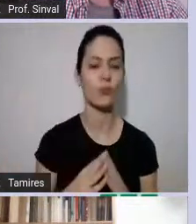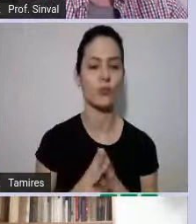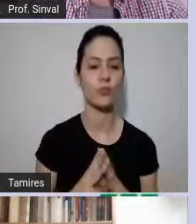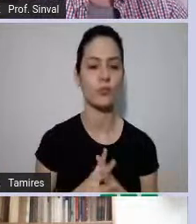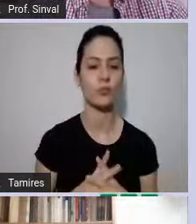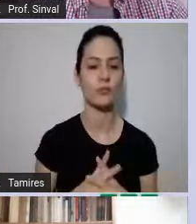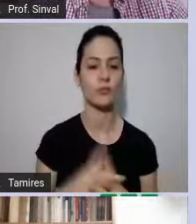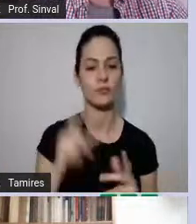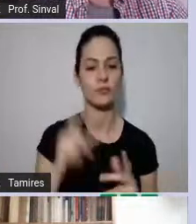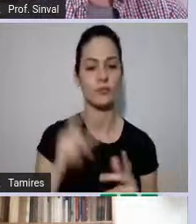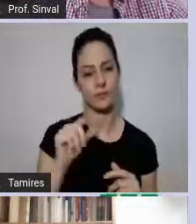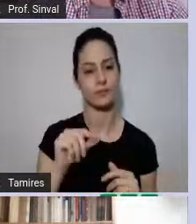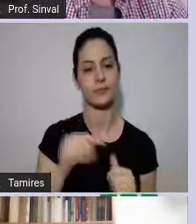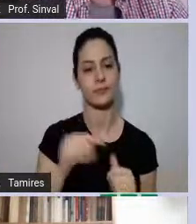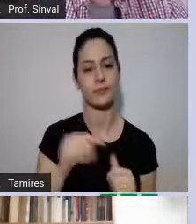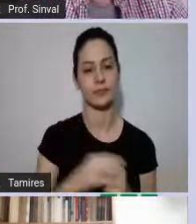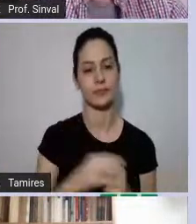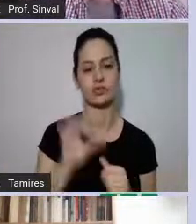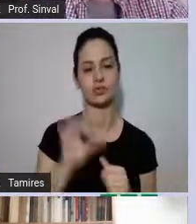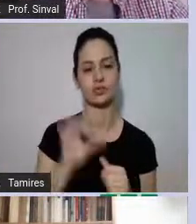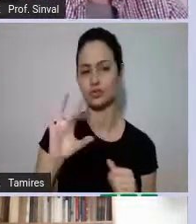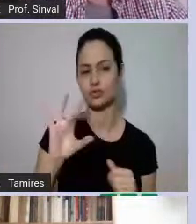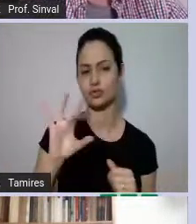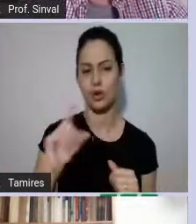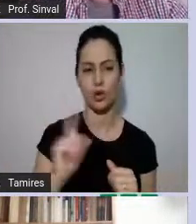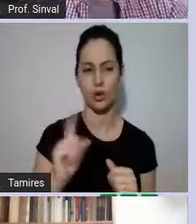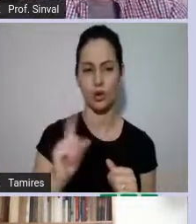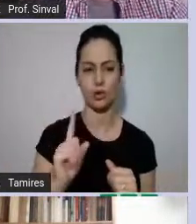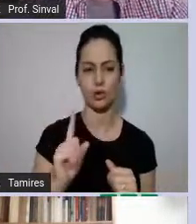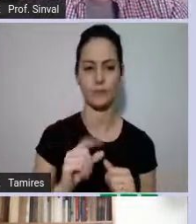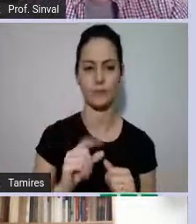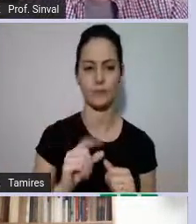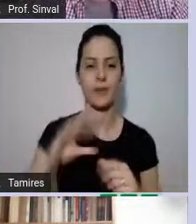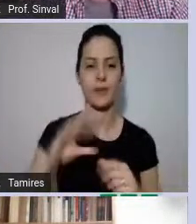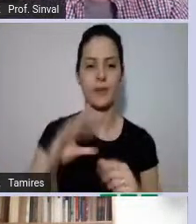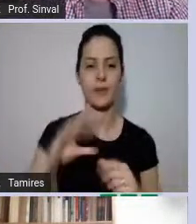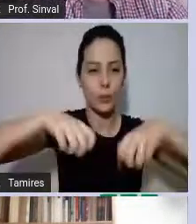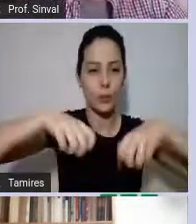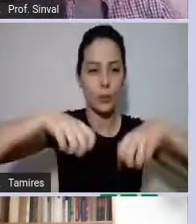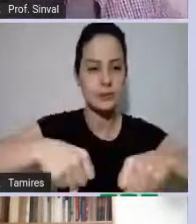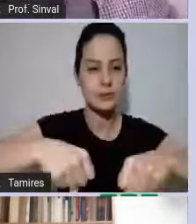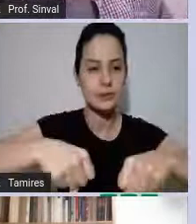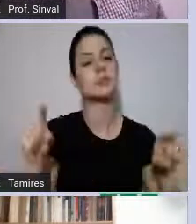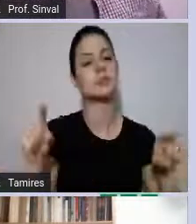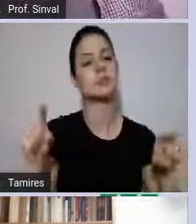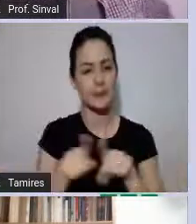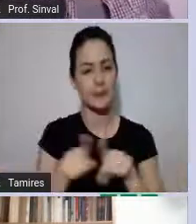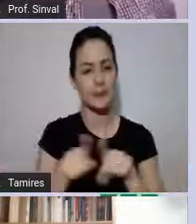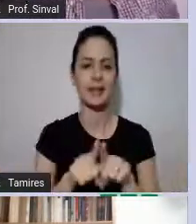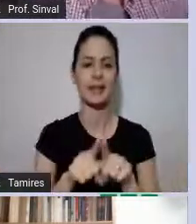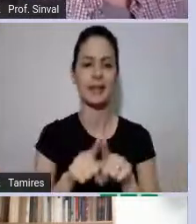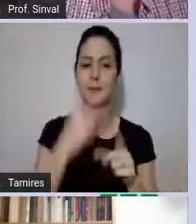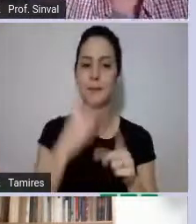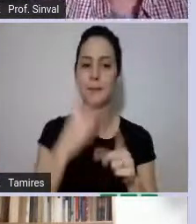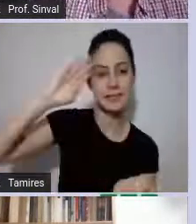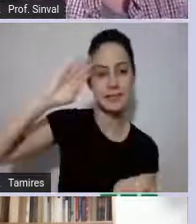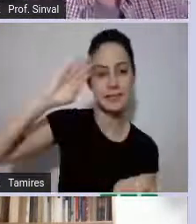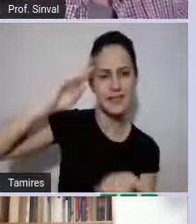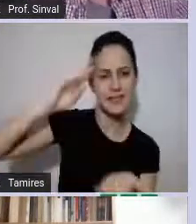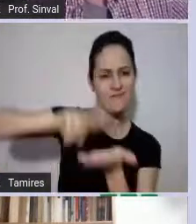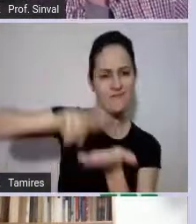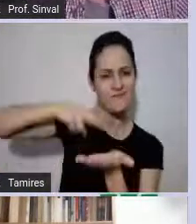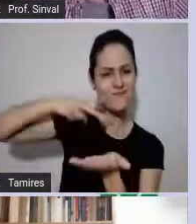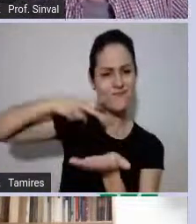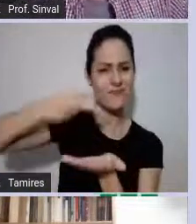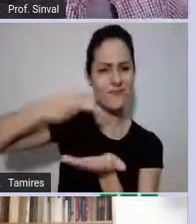vías, no solamente de colonización, sino también de interpretación de los